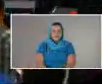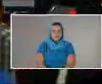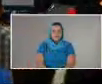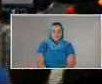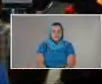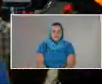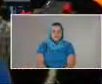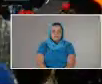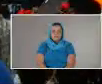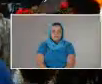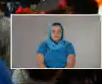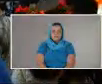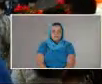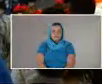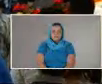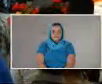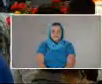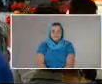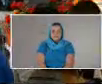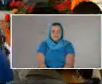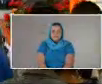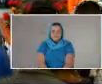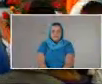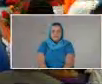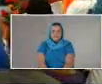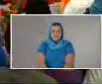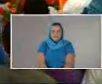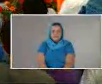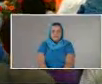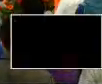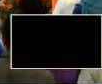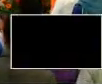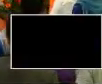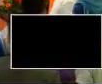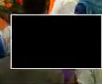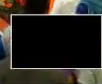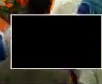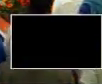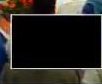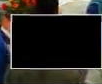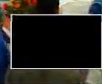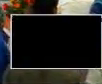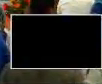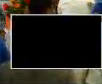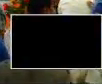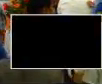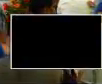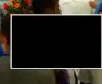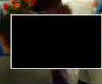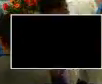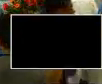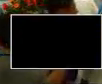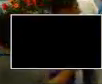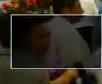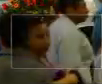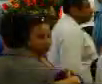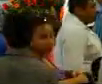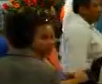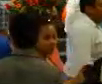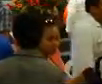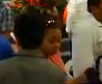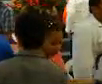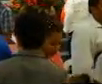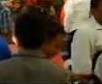Gloria a Dios. Hermanos, los hermanos que se van a retirar, les encargamos que puedan retirar lo más pronto posible. Ya